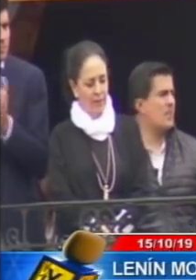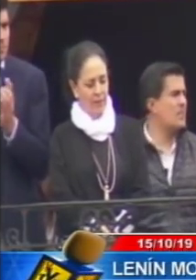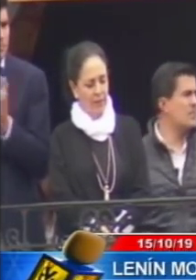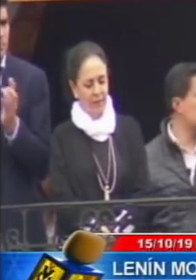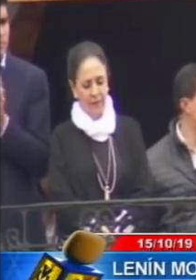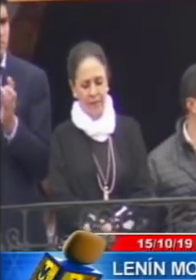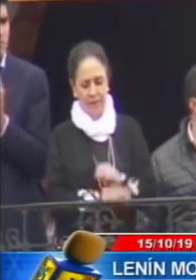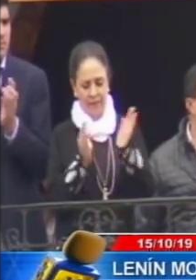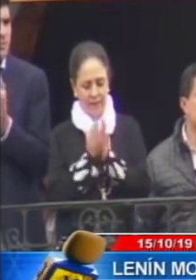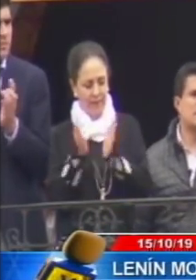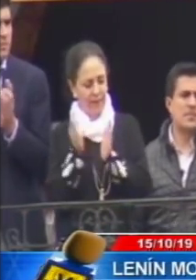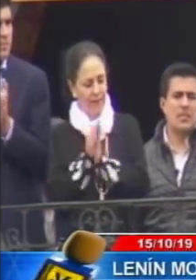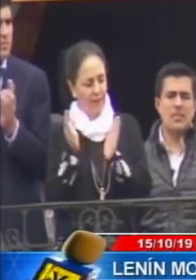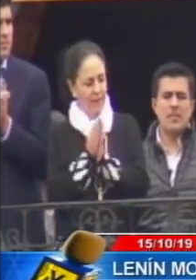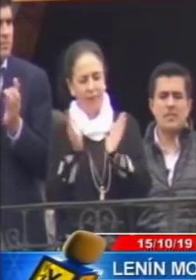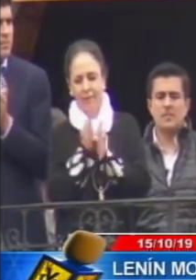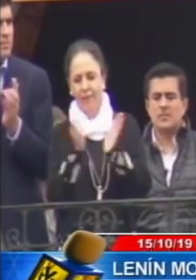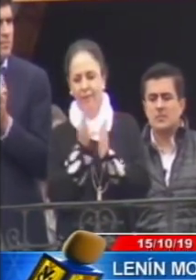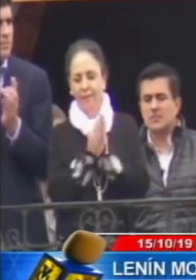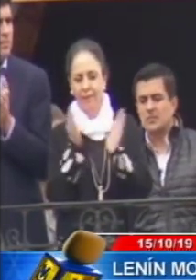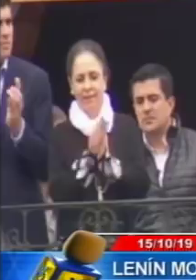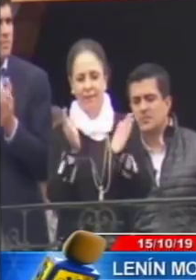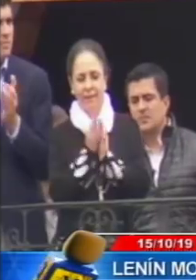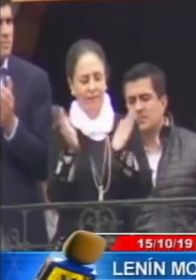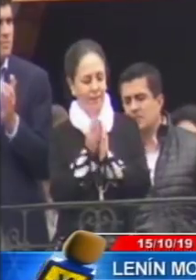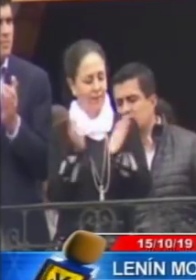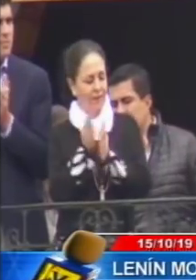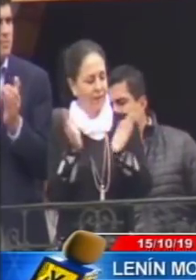conversaciones el nuevo decreto